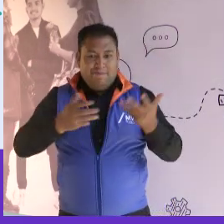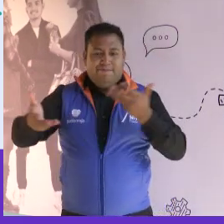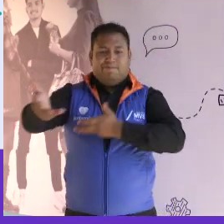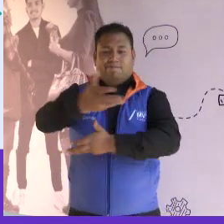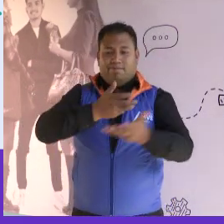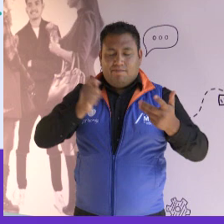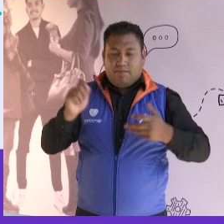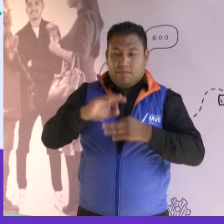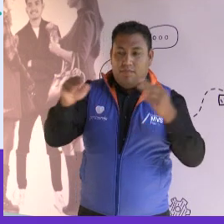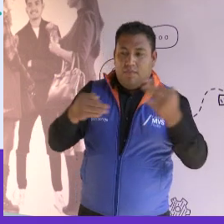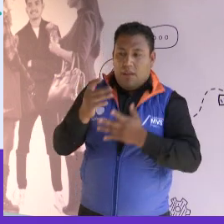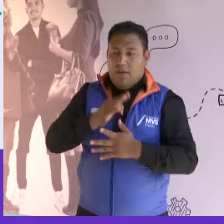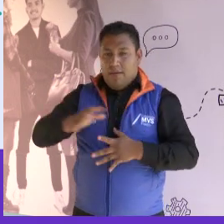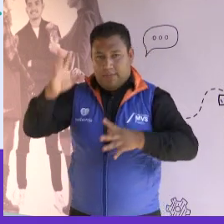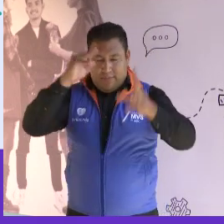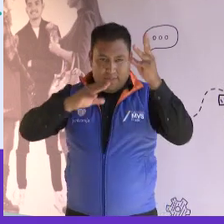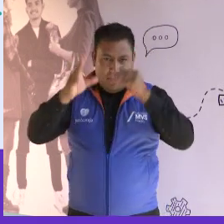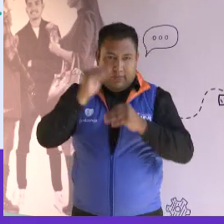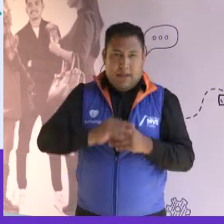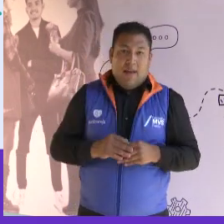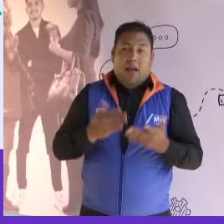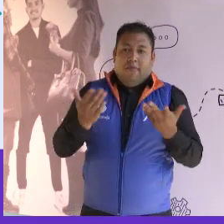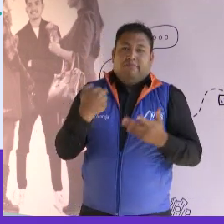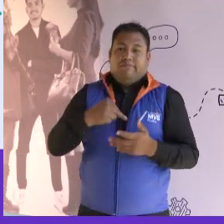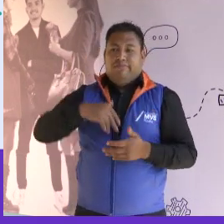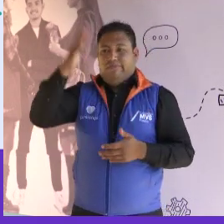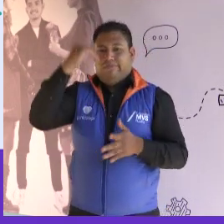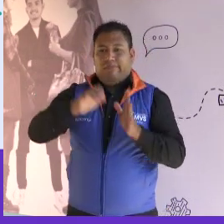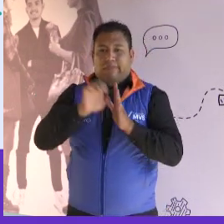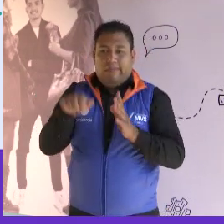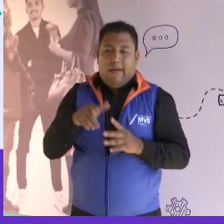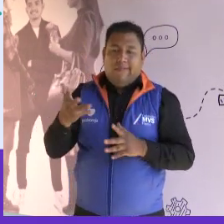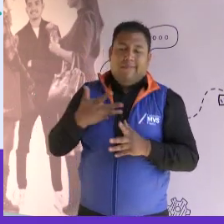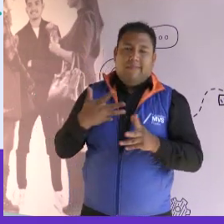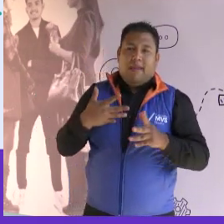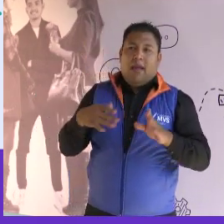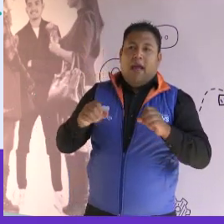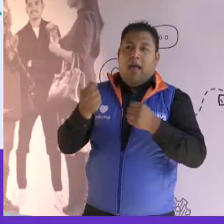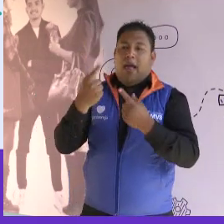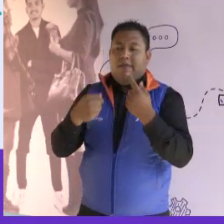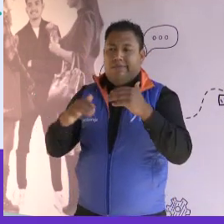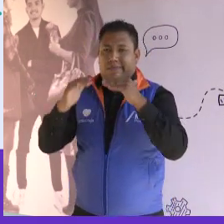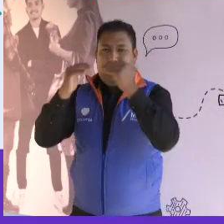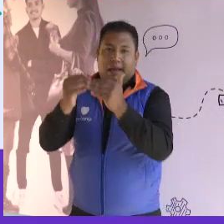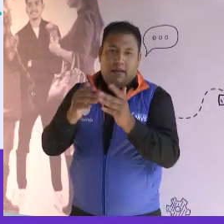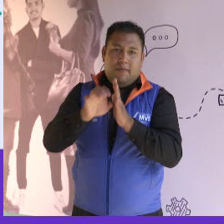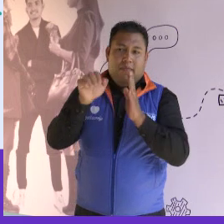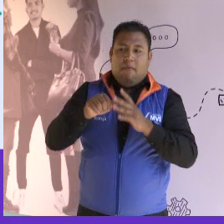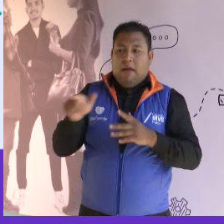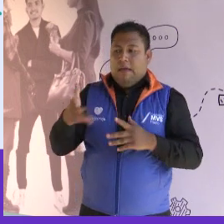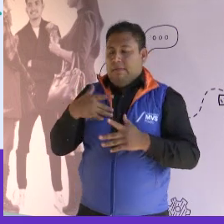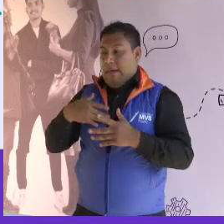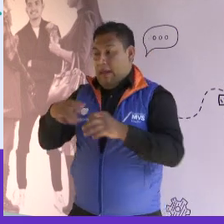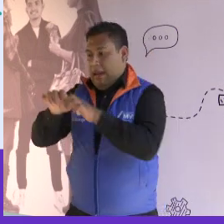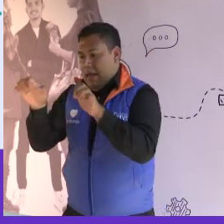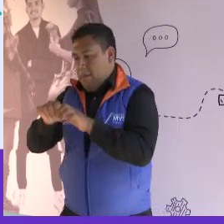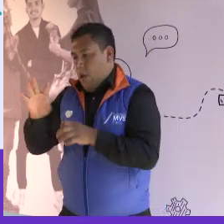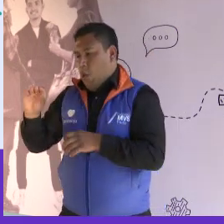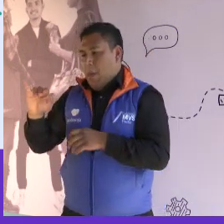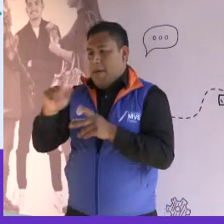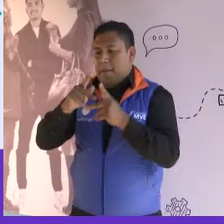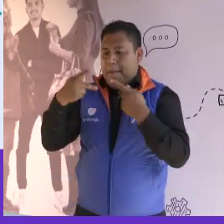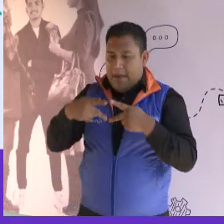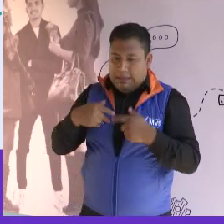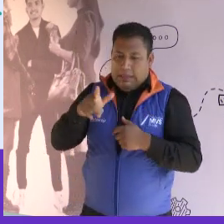siempre reconociendo que hay límites desde los equipos operativos. No es lo mismo tener un equipo operativo de 90 personas a un equipo operativo de